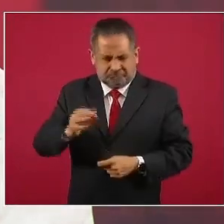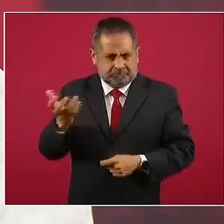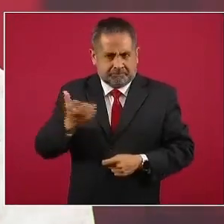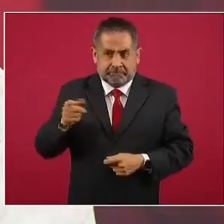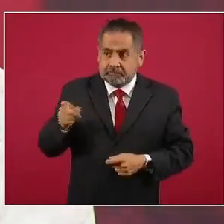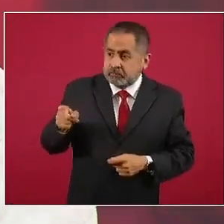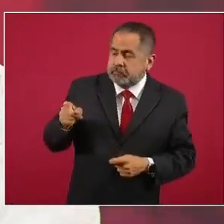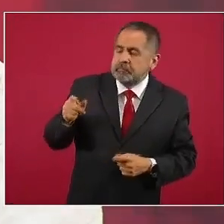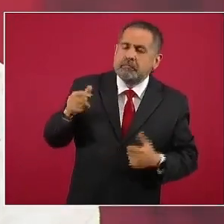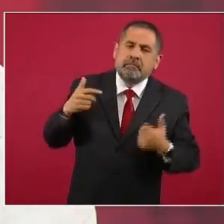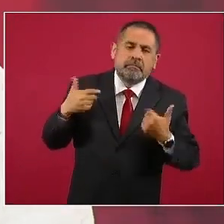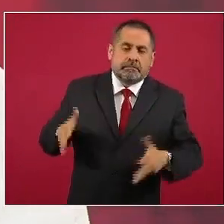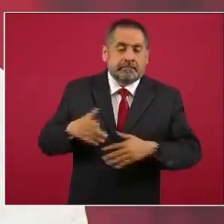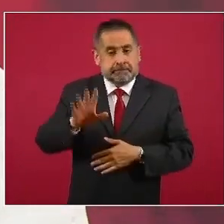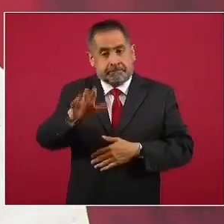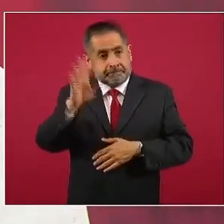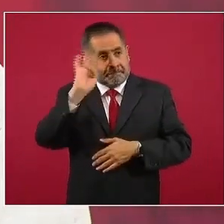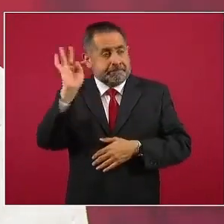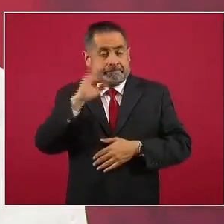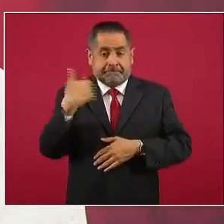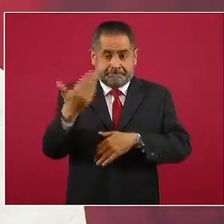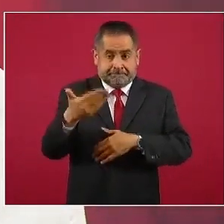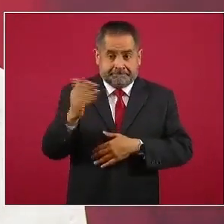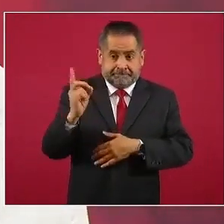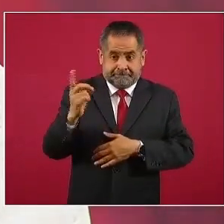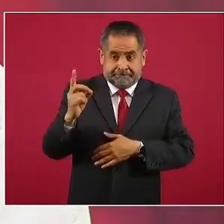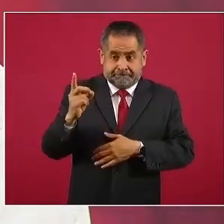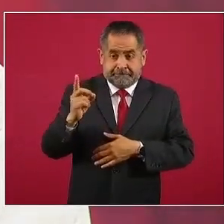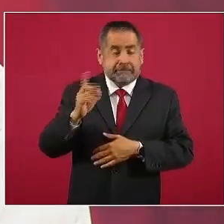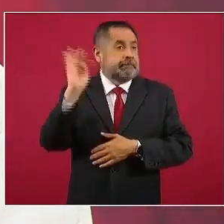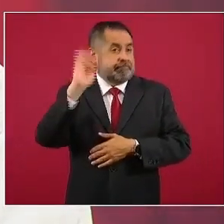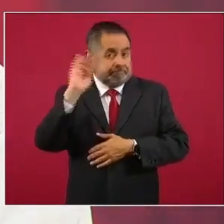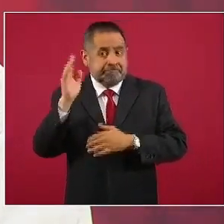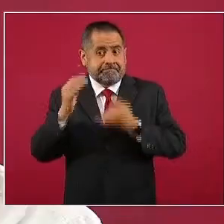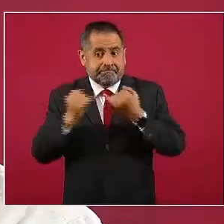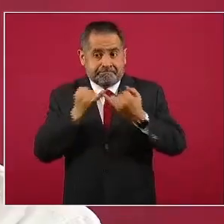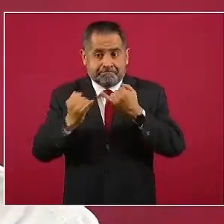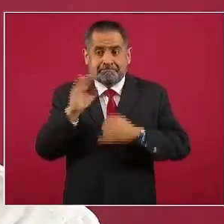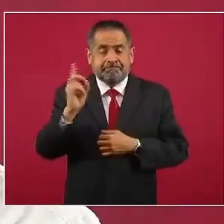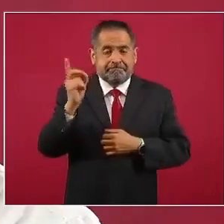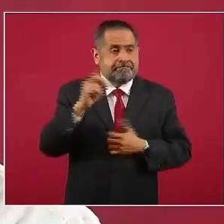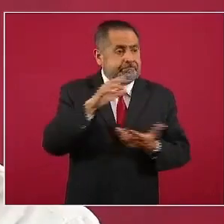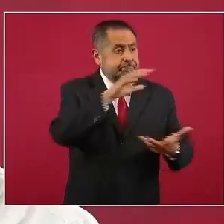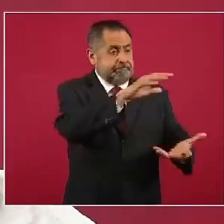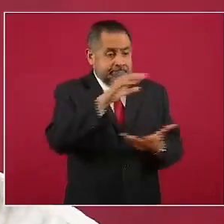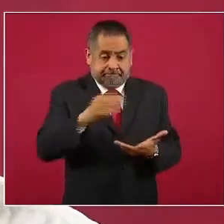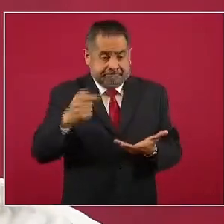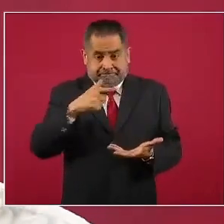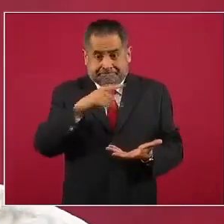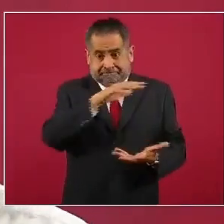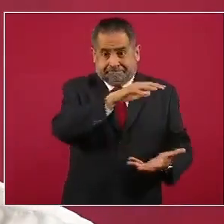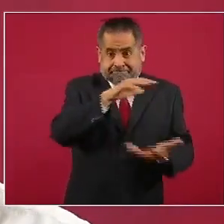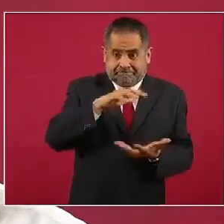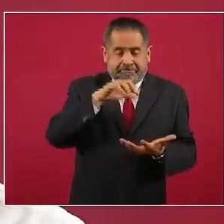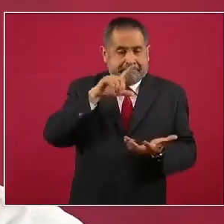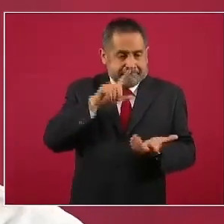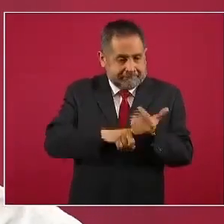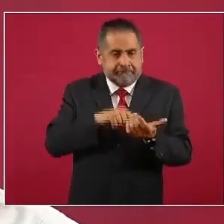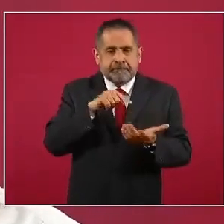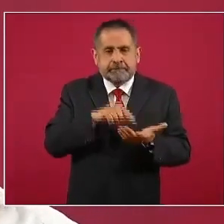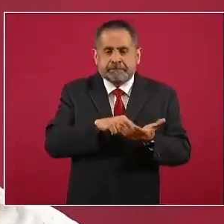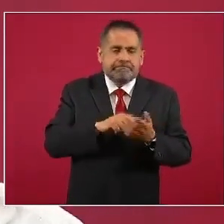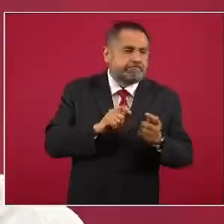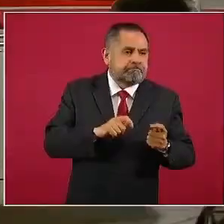primeras vacunas que lleguen, ojalá que lleguen en diciembre, es probable que lleguen en diciembre, tendríamos una primera dotación que usaríamos para